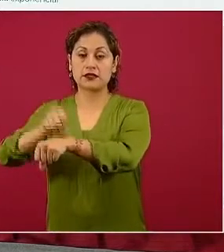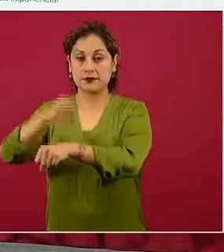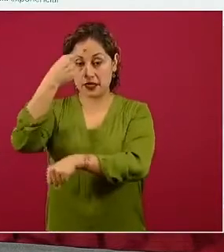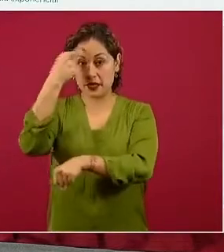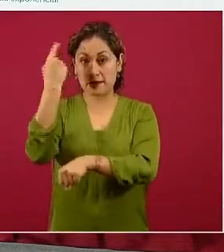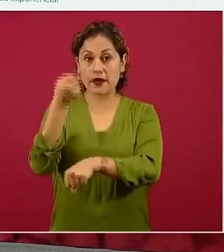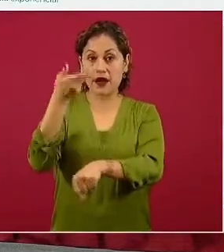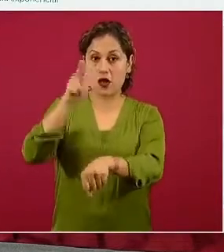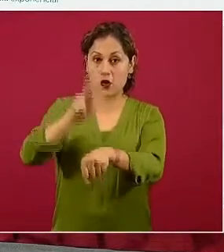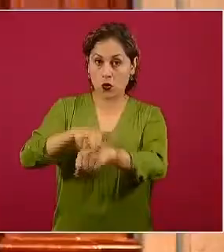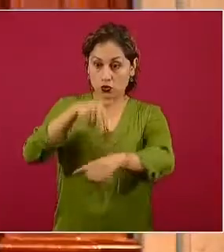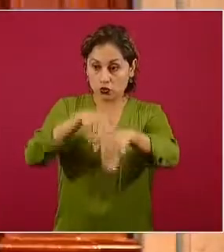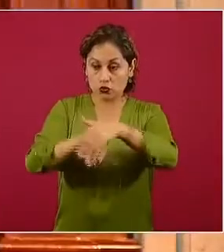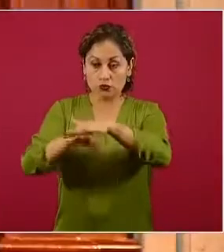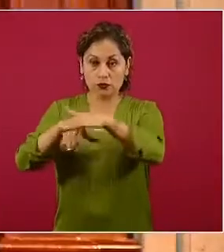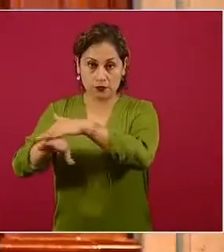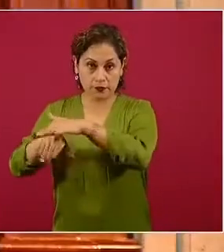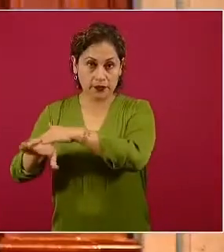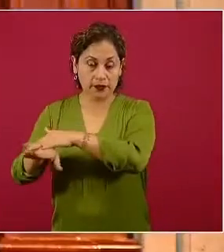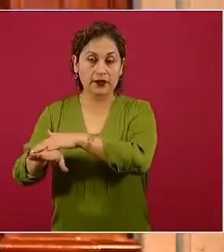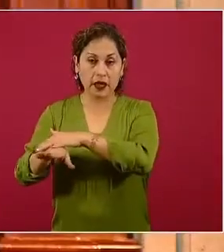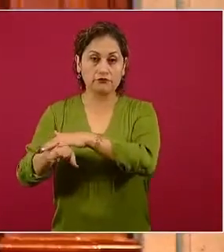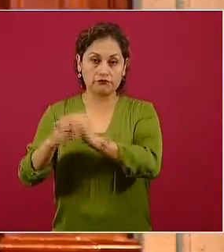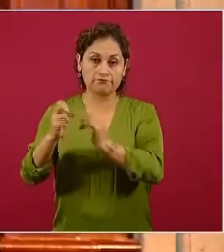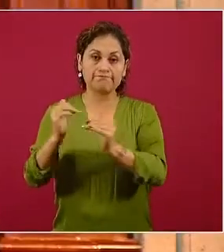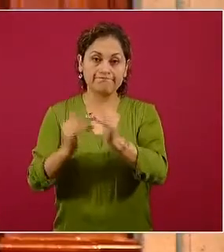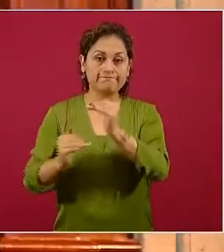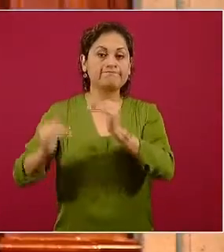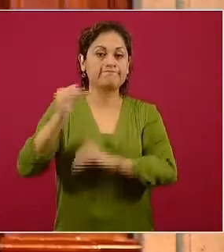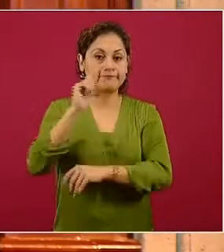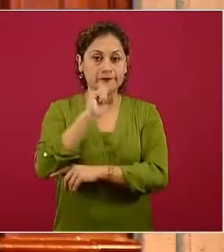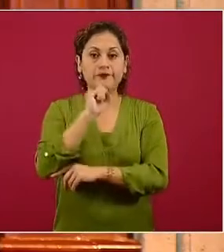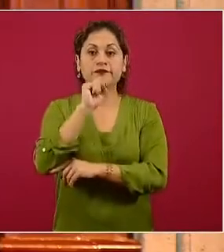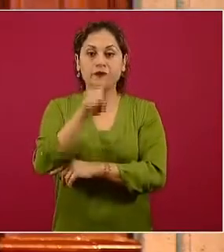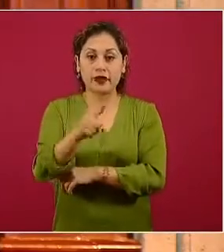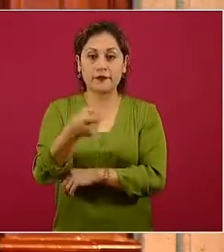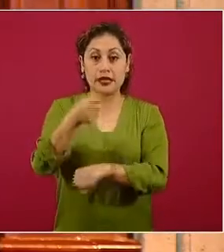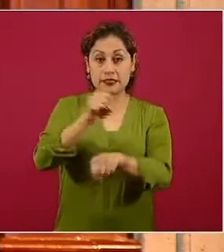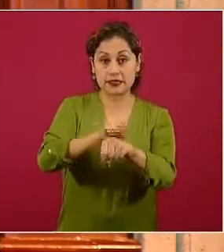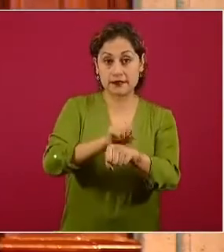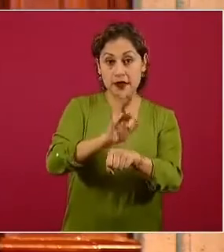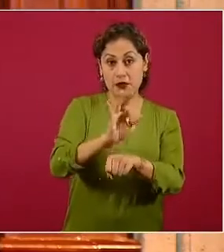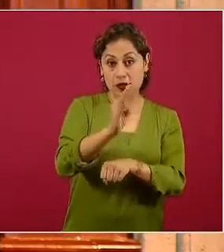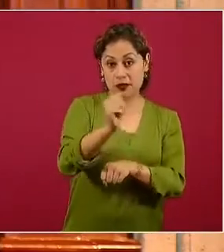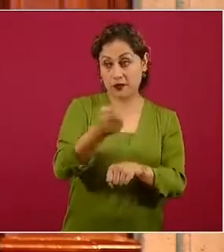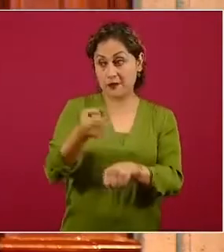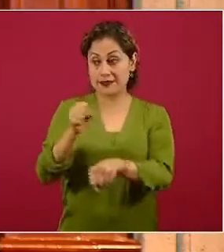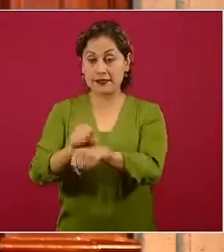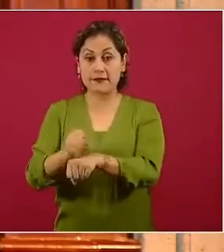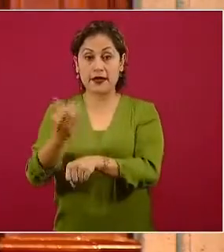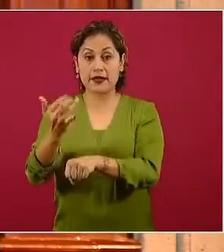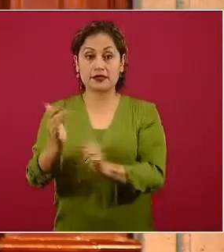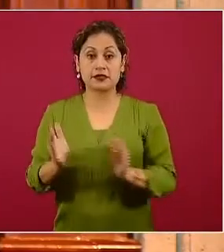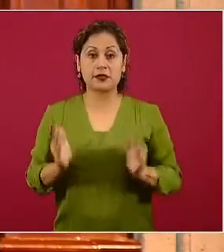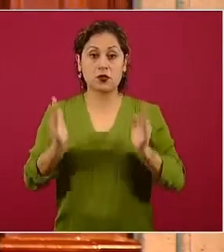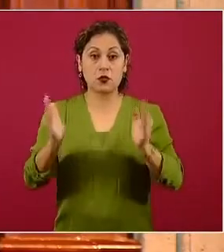hospitalizados. También tenemos un incremento para efectos de la semana 49.50, que representa